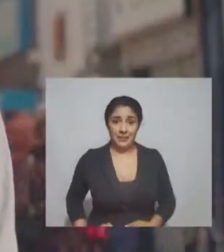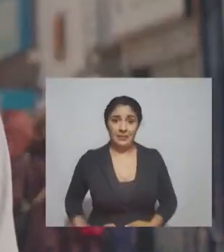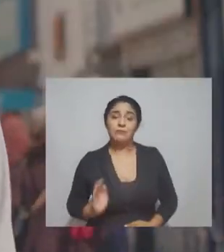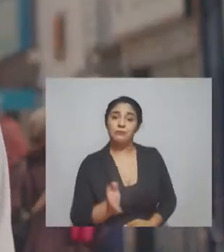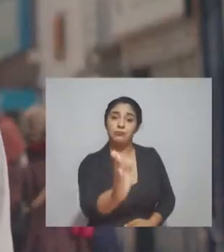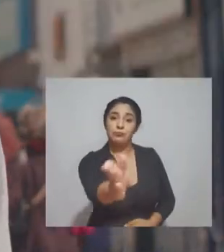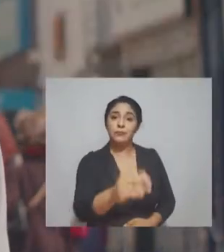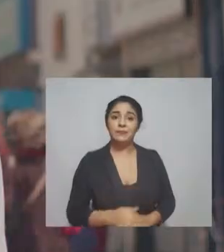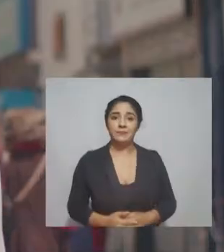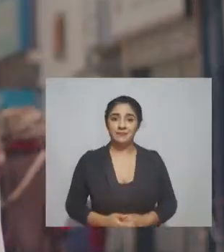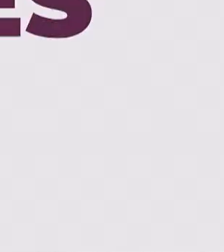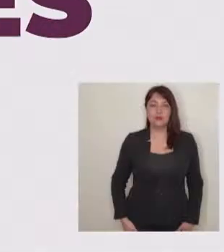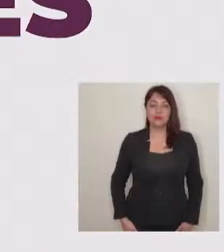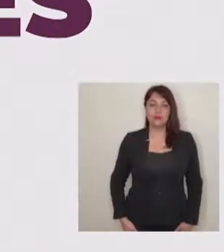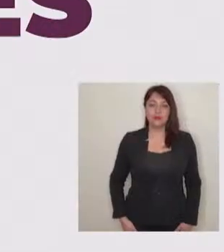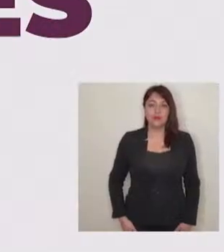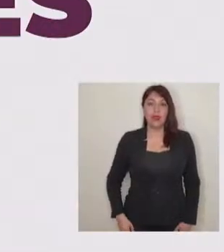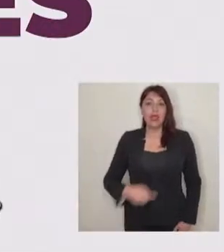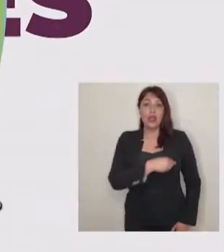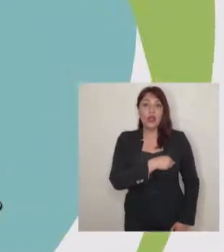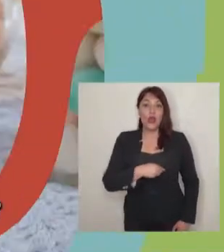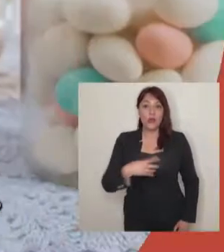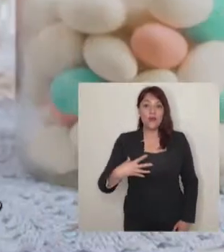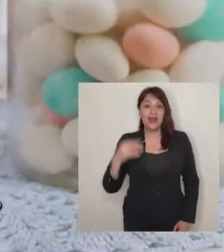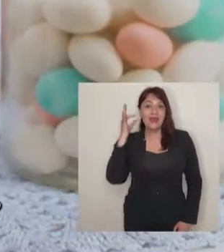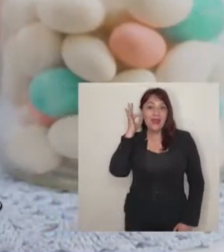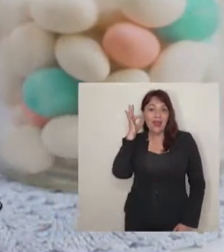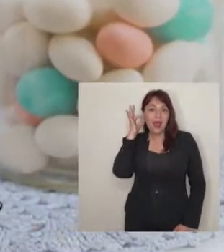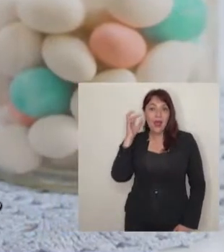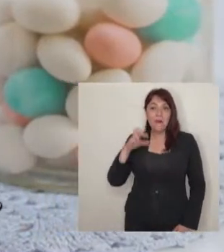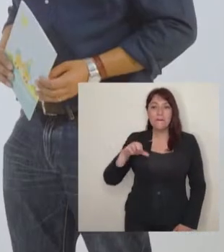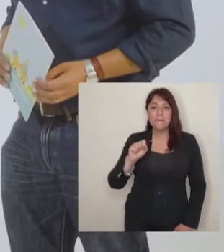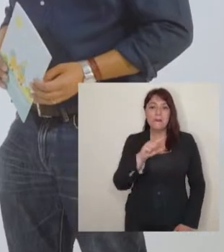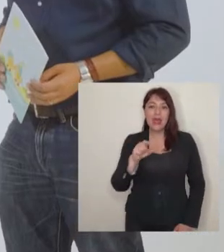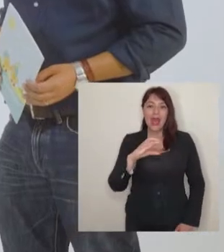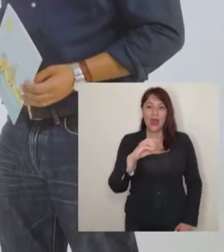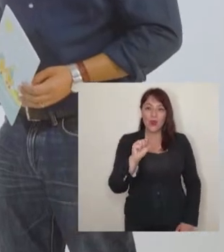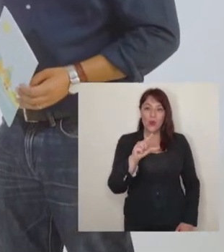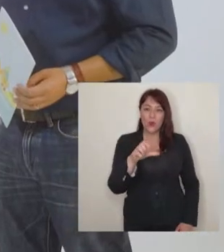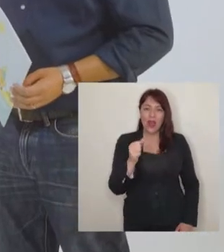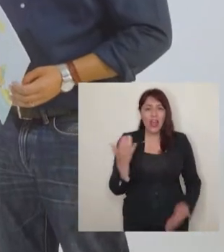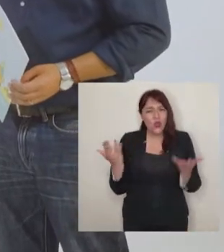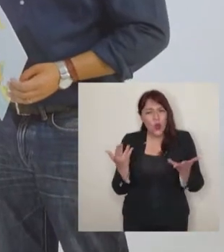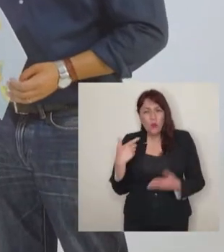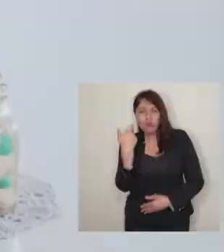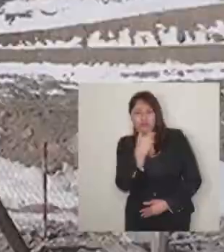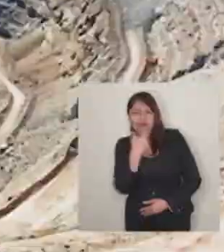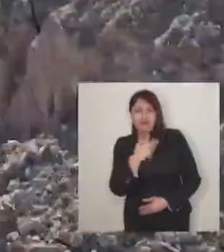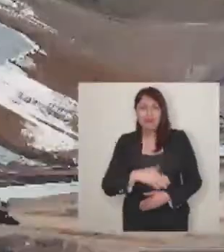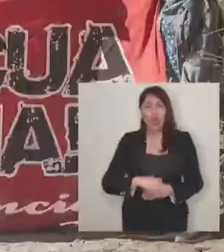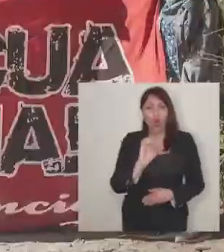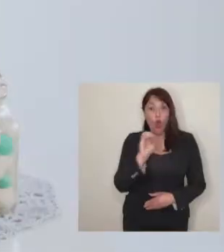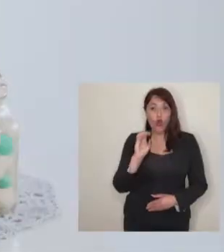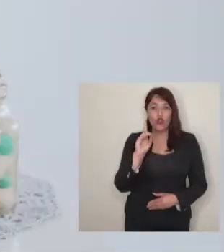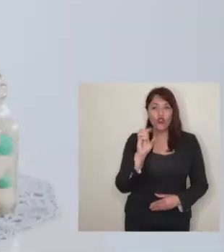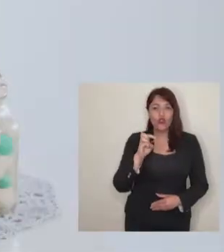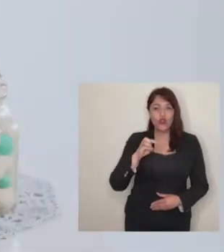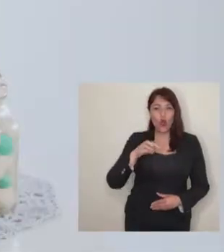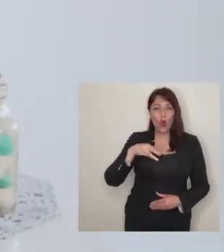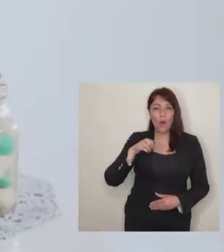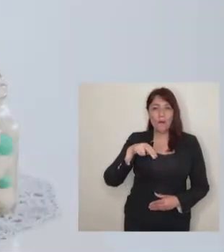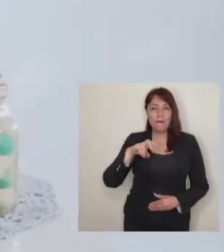ex presidente seguimos que no me vas a poner a tu hija escuela como pascua-lama o